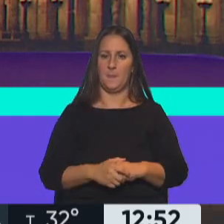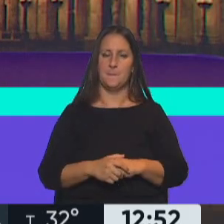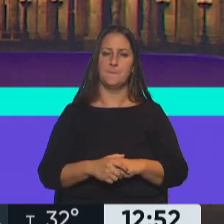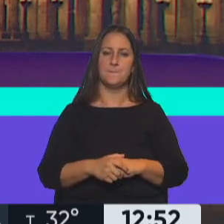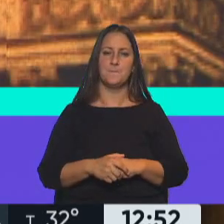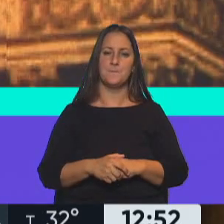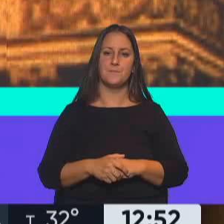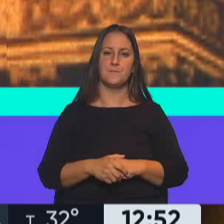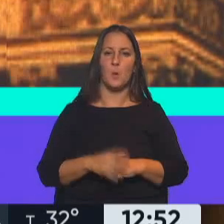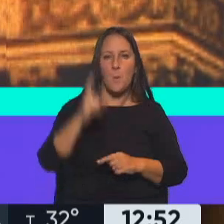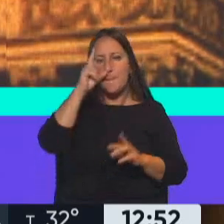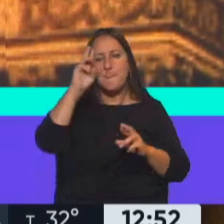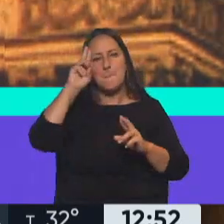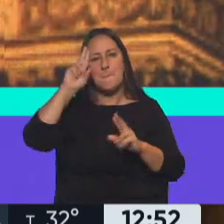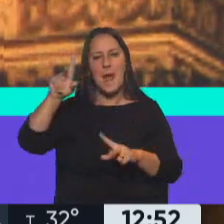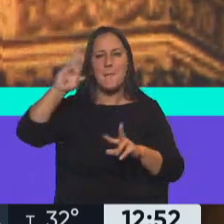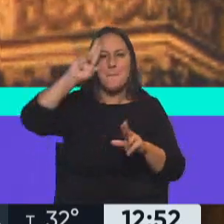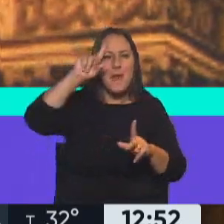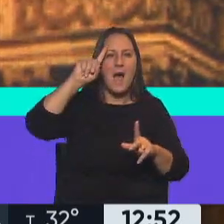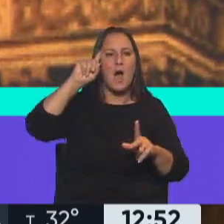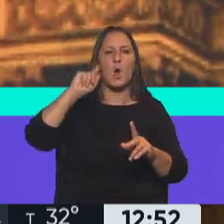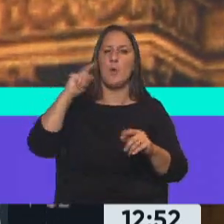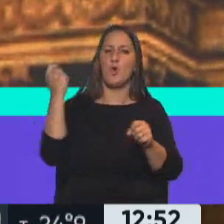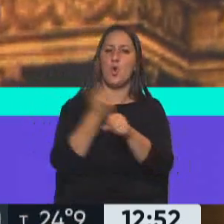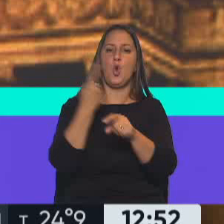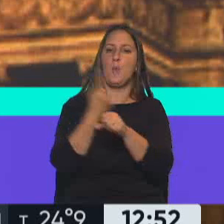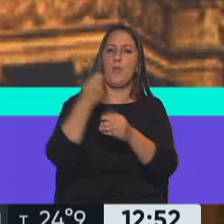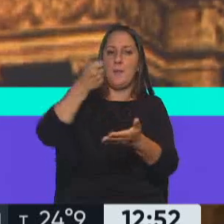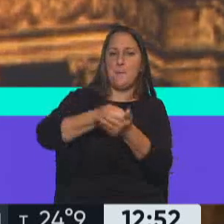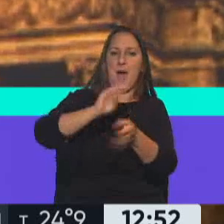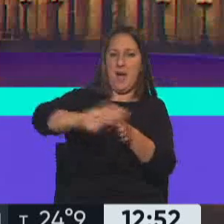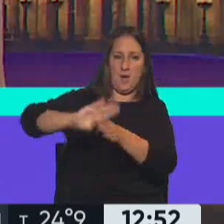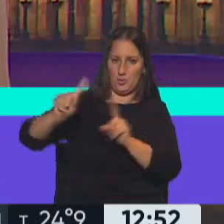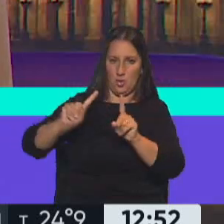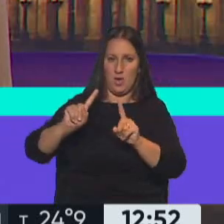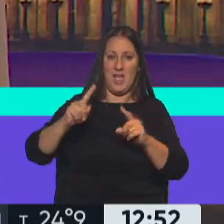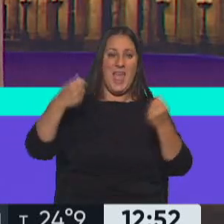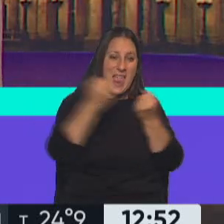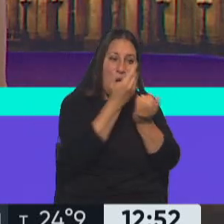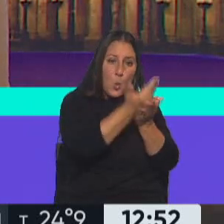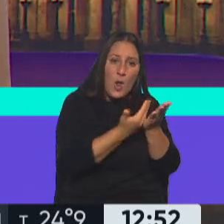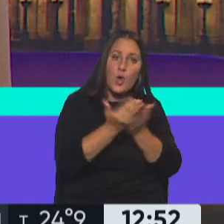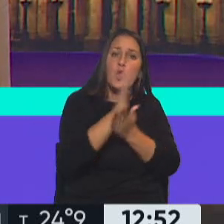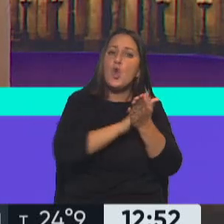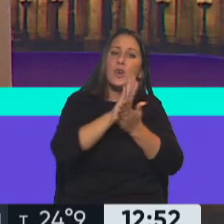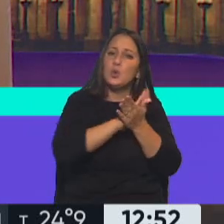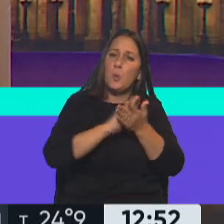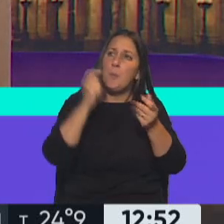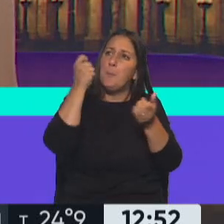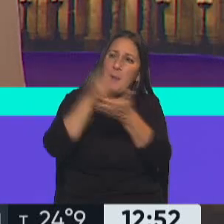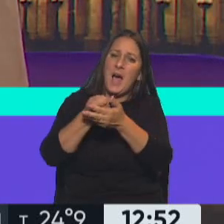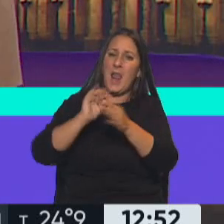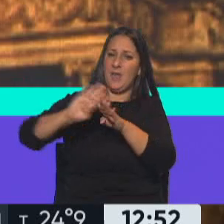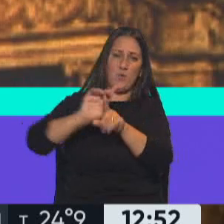caminos viables por el lado de un default. Ahora, repasemos la primera parte. El acuerdo no resuelve el problema de la deuda, es que no lo resuelve. ¿En